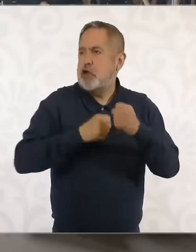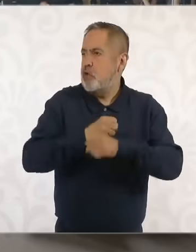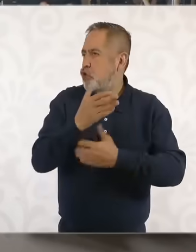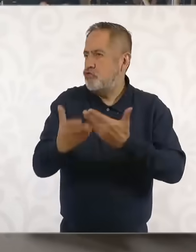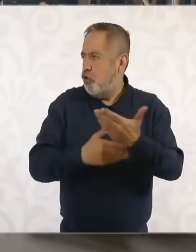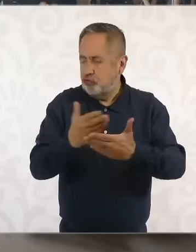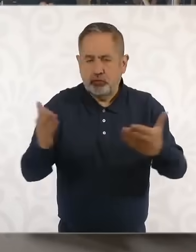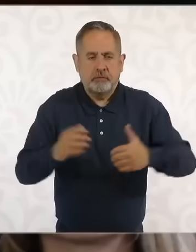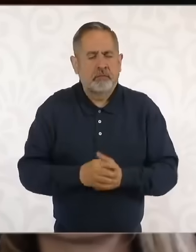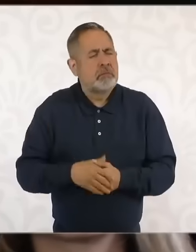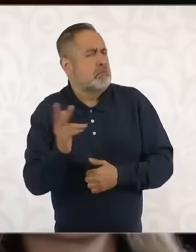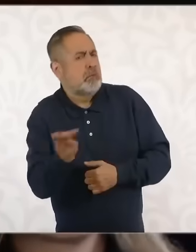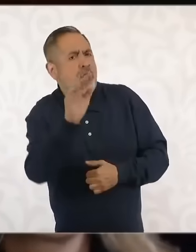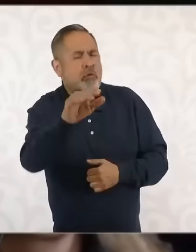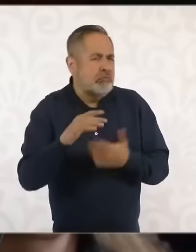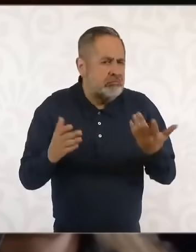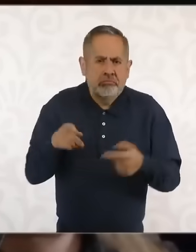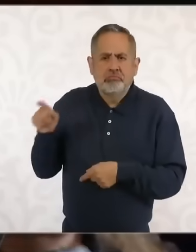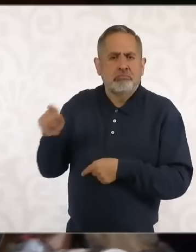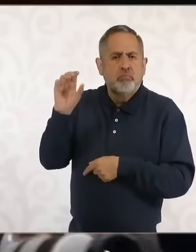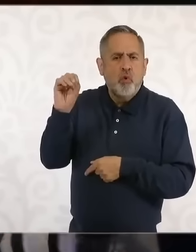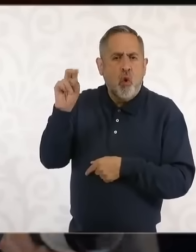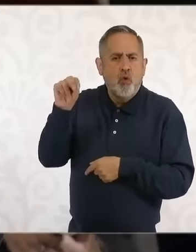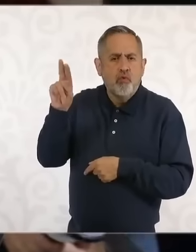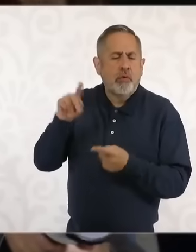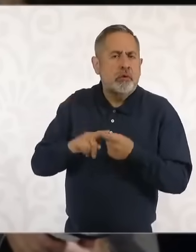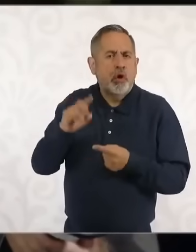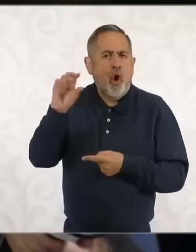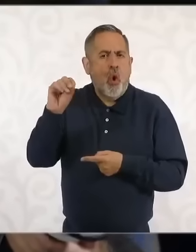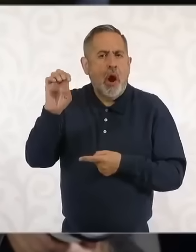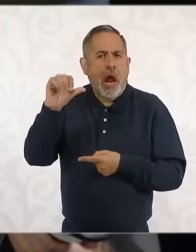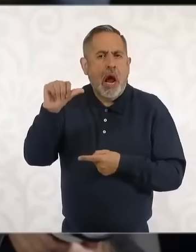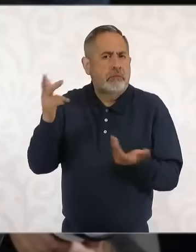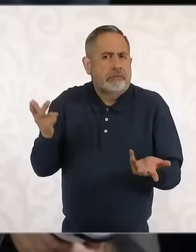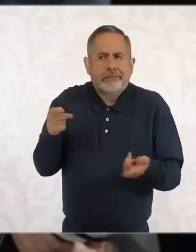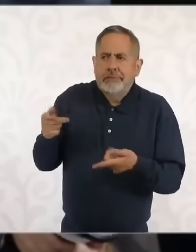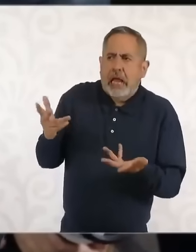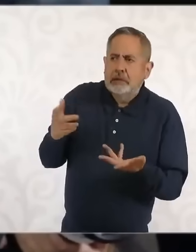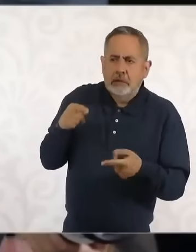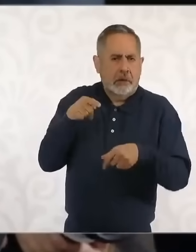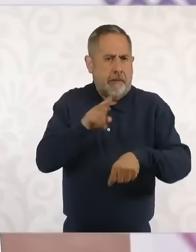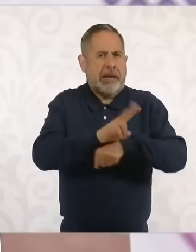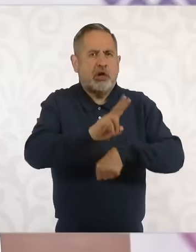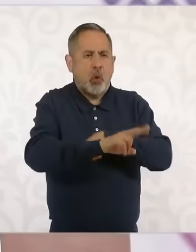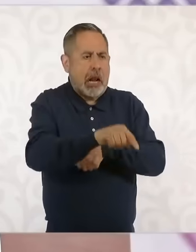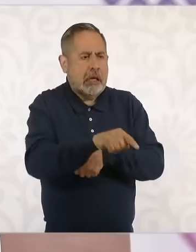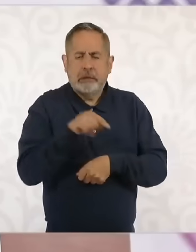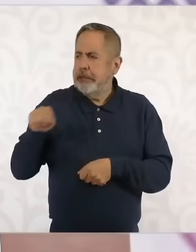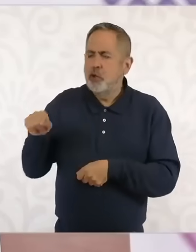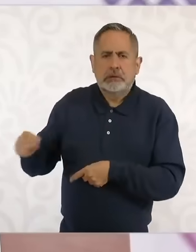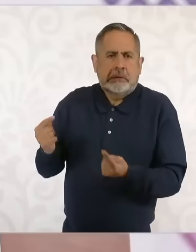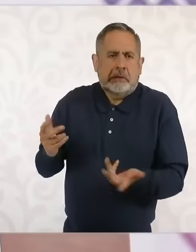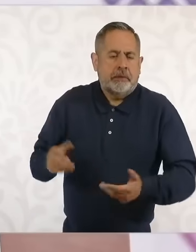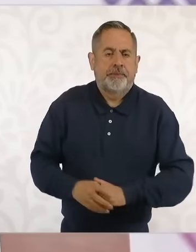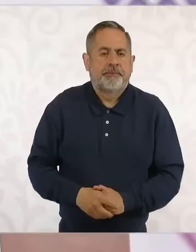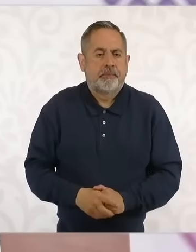jugar la ONU y la OEA ante esta situación que está pasando entre Venezuela y Estados Unidos, Presidenta? Bueno, la